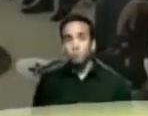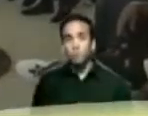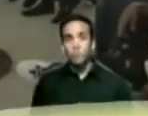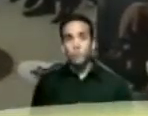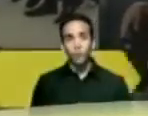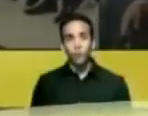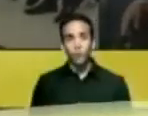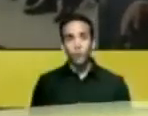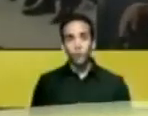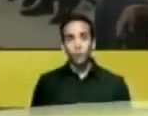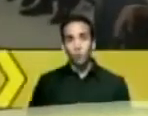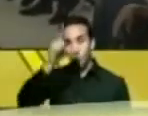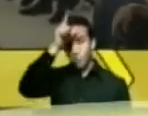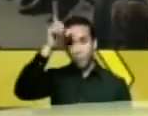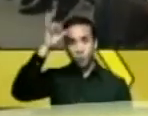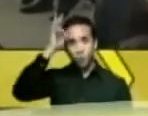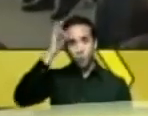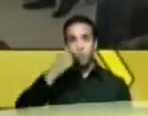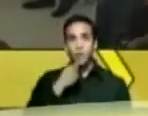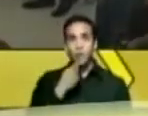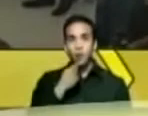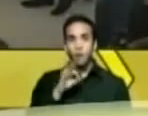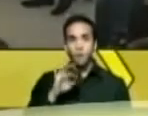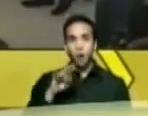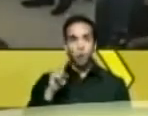que culmine la investigación del fraude de las primarias del